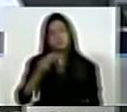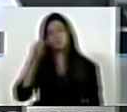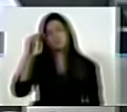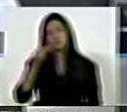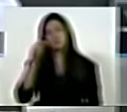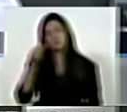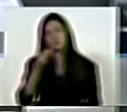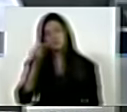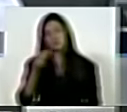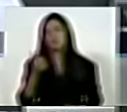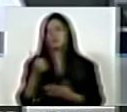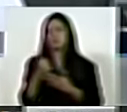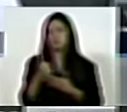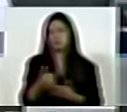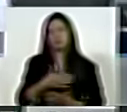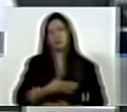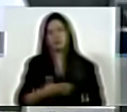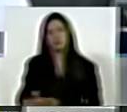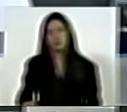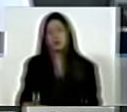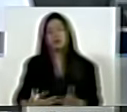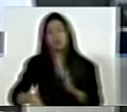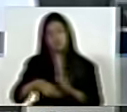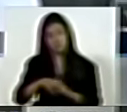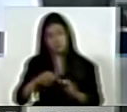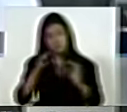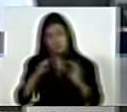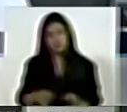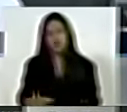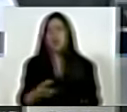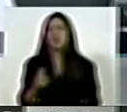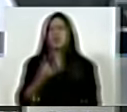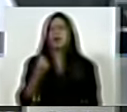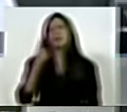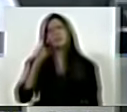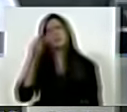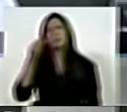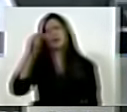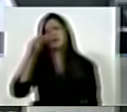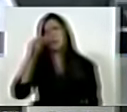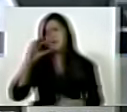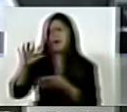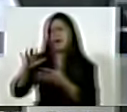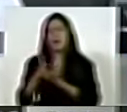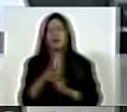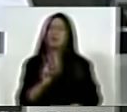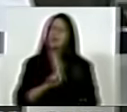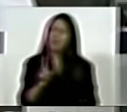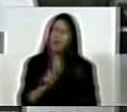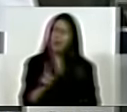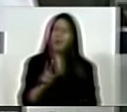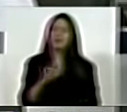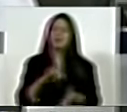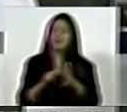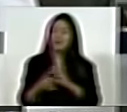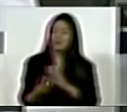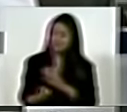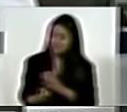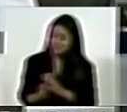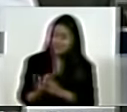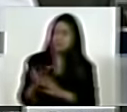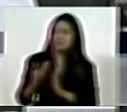nuestro mecanismo de cooperación, enfatizarlos. No es repensarlos para acabar con ellos, no, es repensar